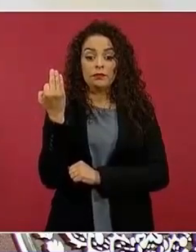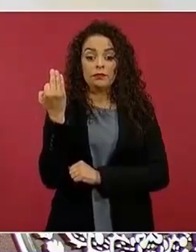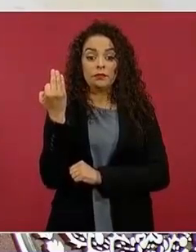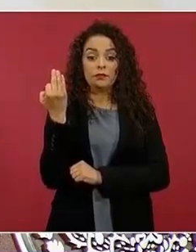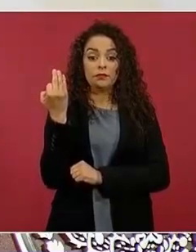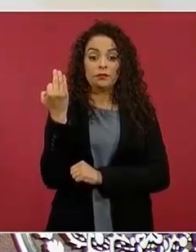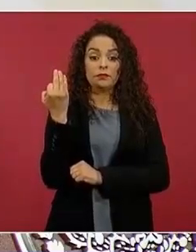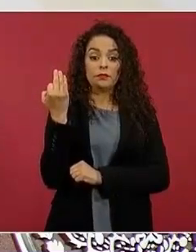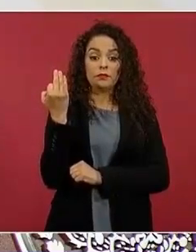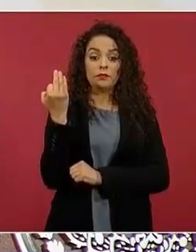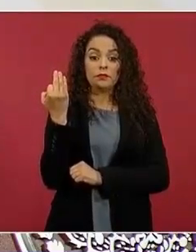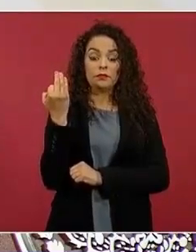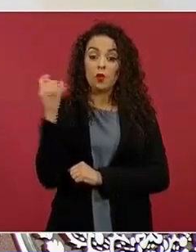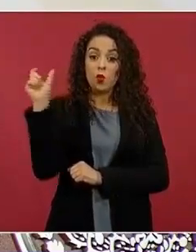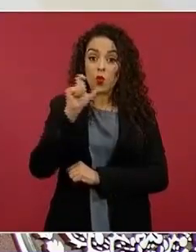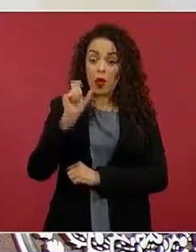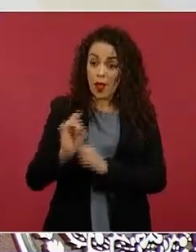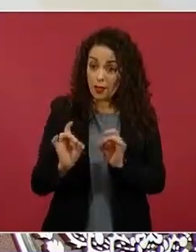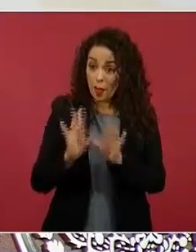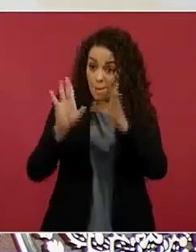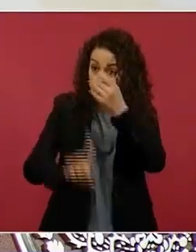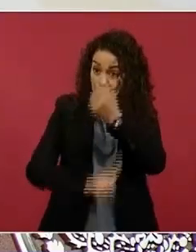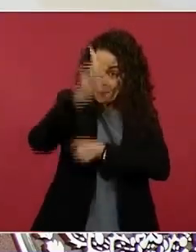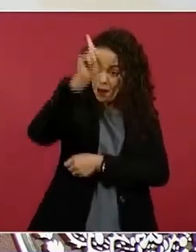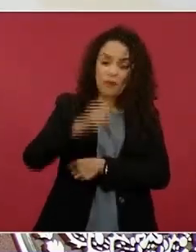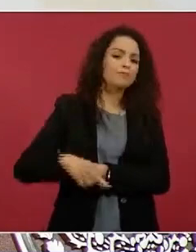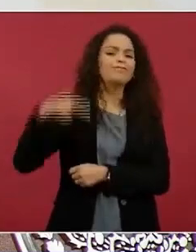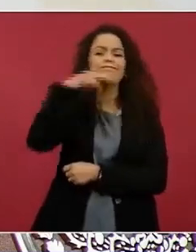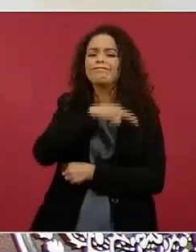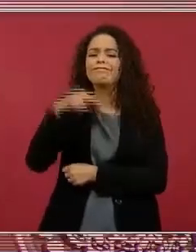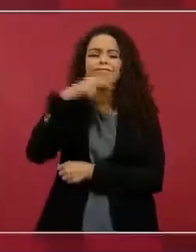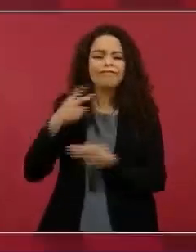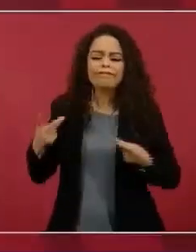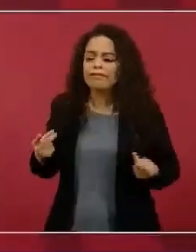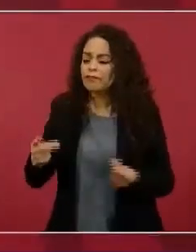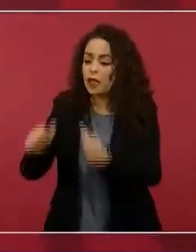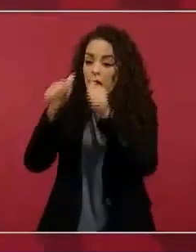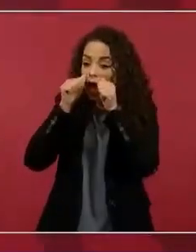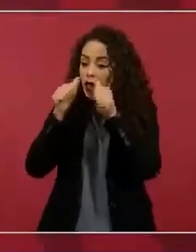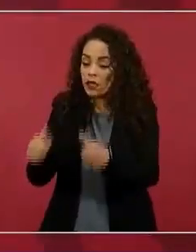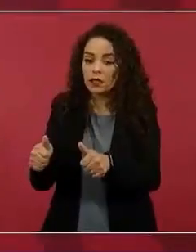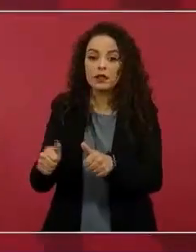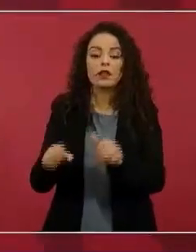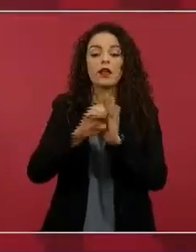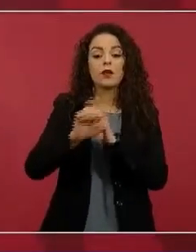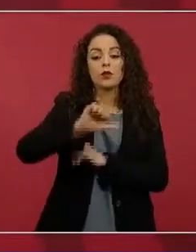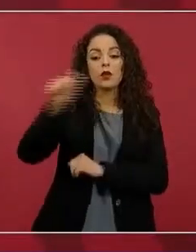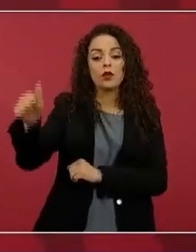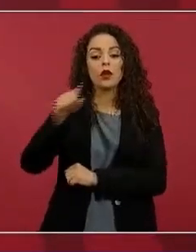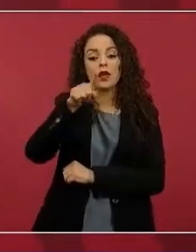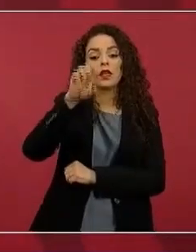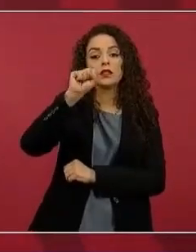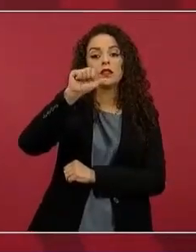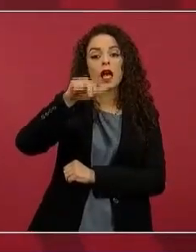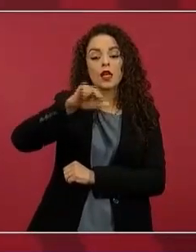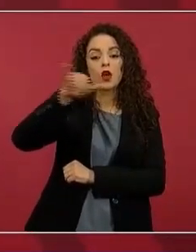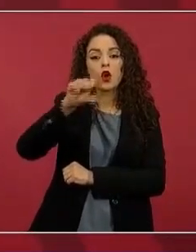inmediatamente se atienden. También en los otros casos, como el de San José de Gracia,